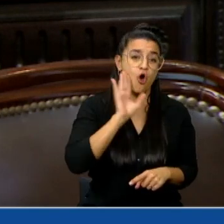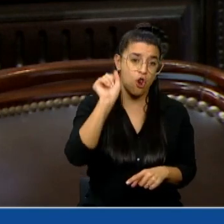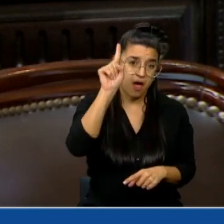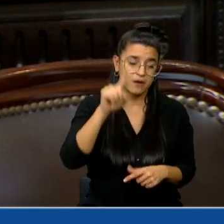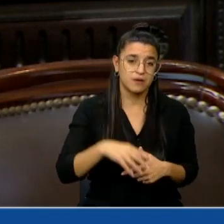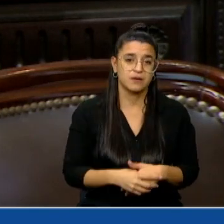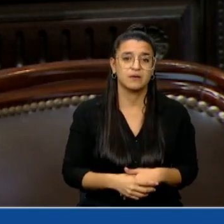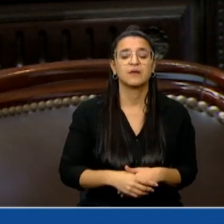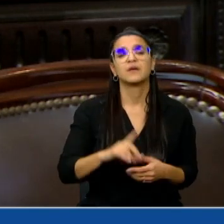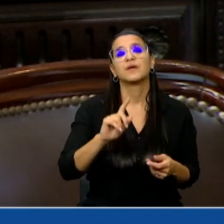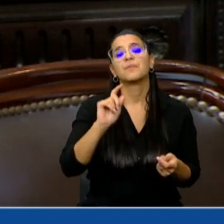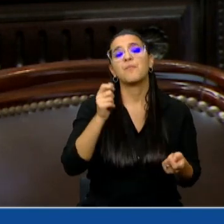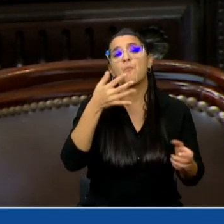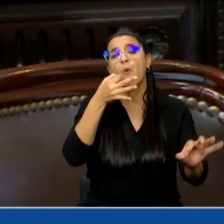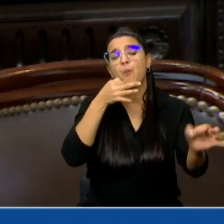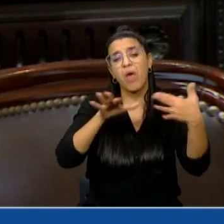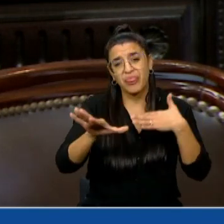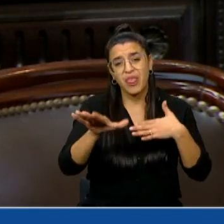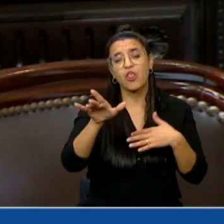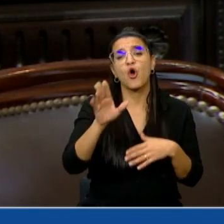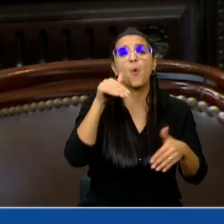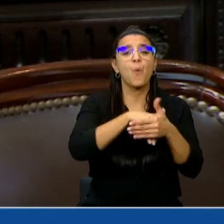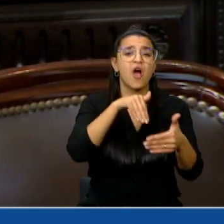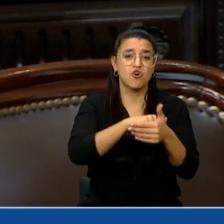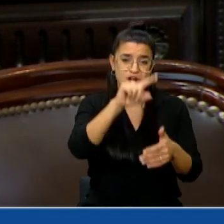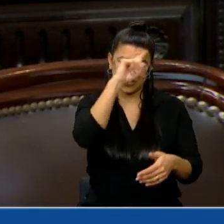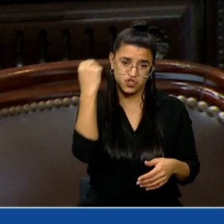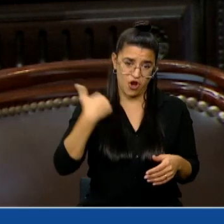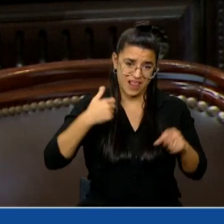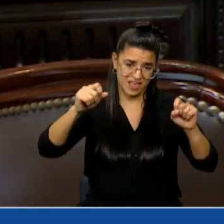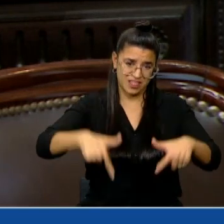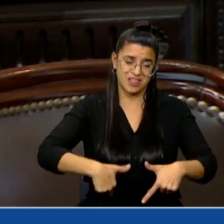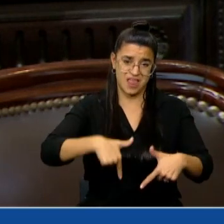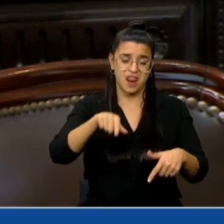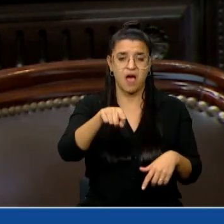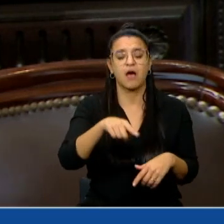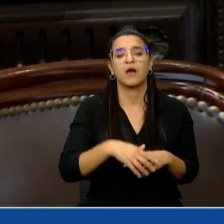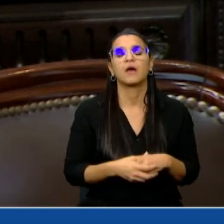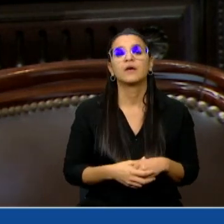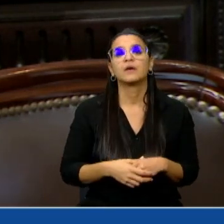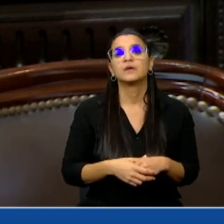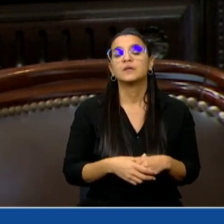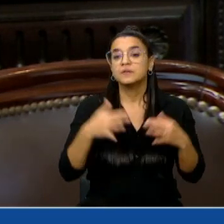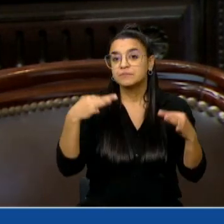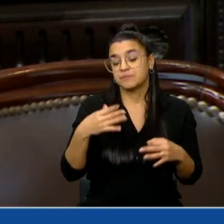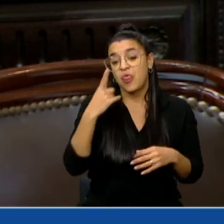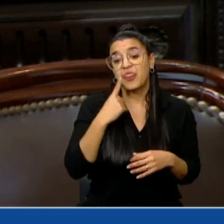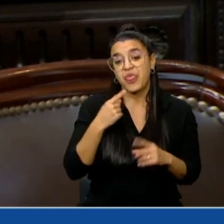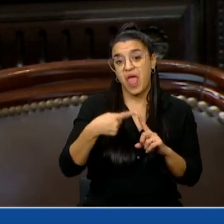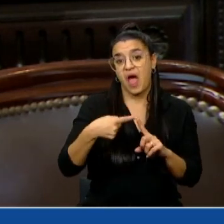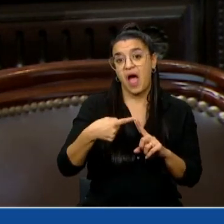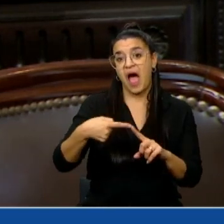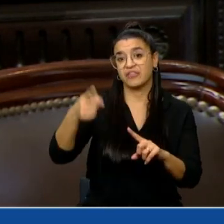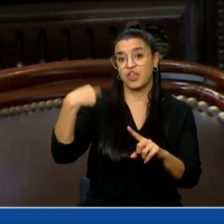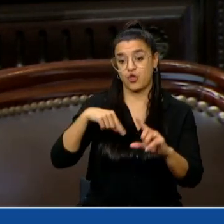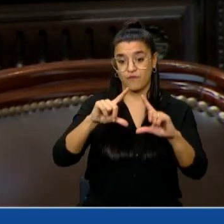estadounidense, tipo de cambio vendedor que fija el Banco de la Nación Argentina, correspondiente al día anterior al